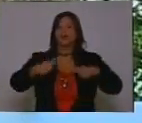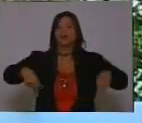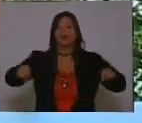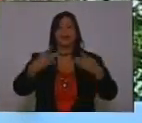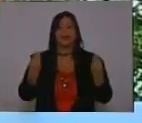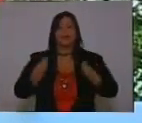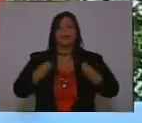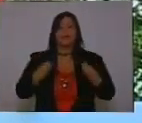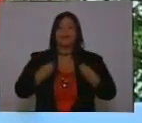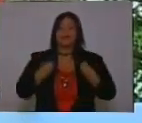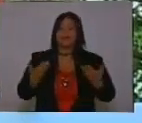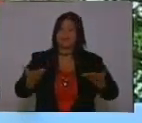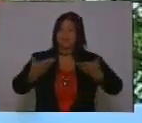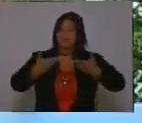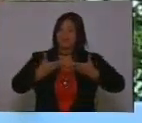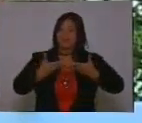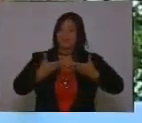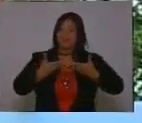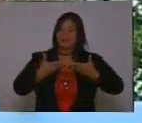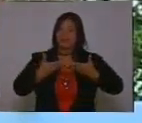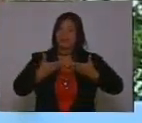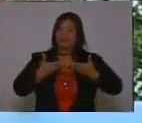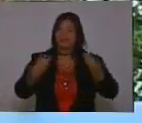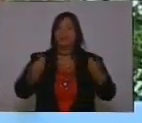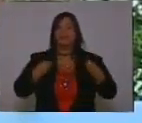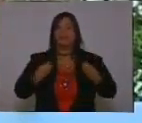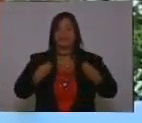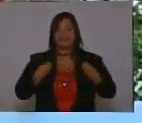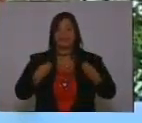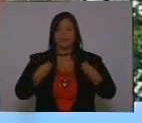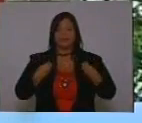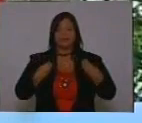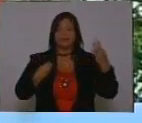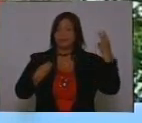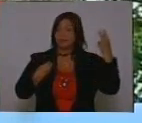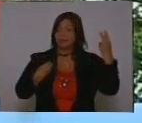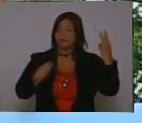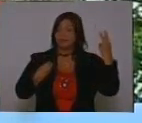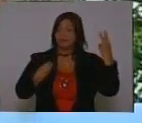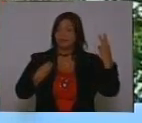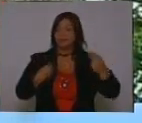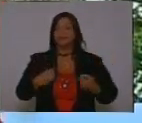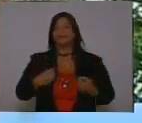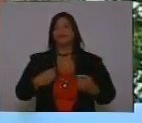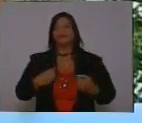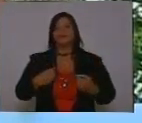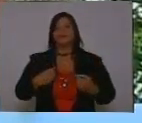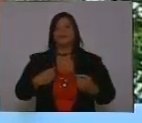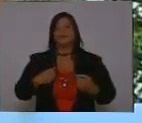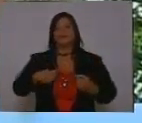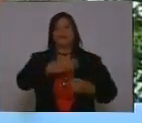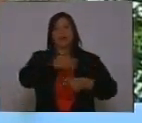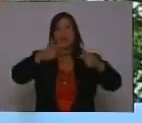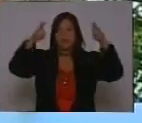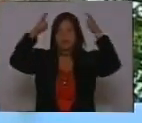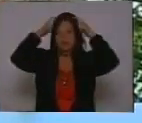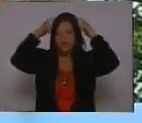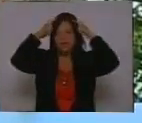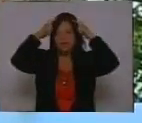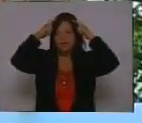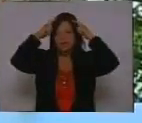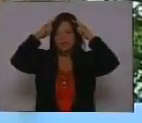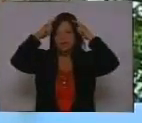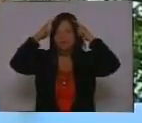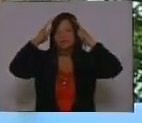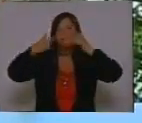vivo que nos da y nos mantiene aún con vida. Segundo, aquel comandante Chávez que